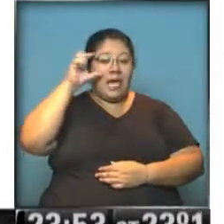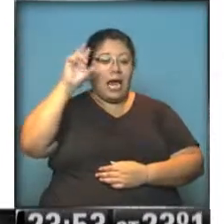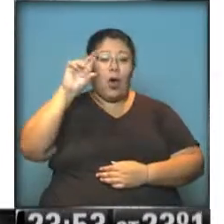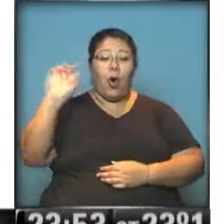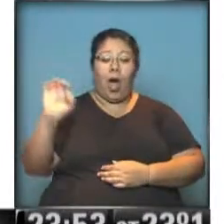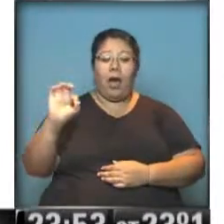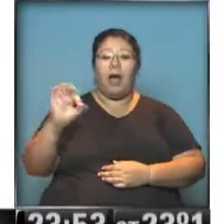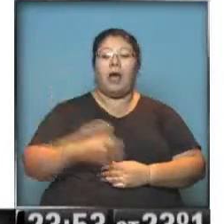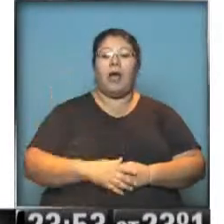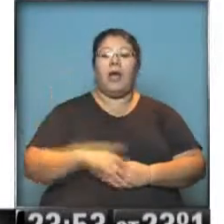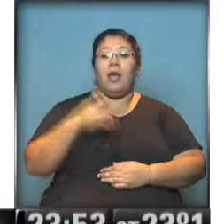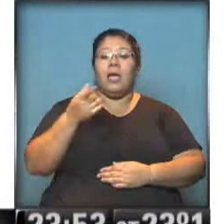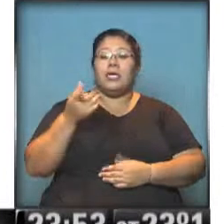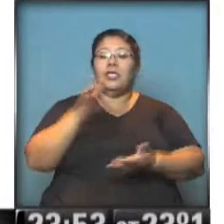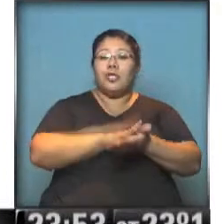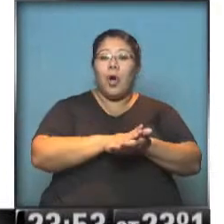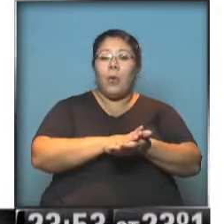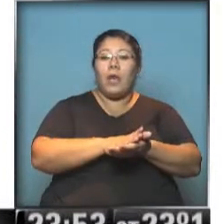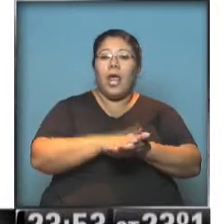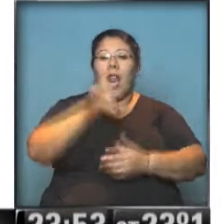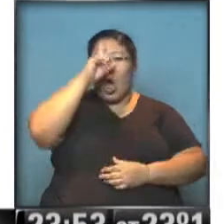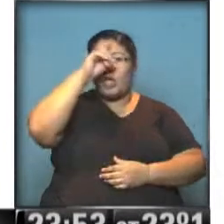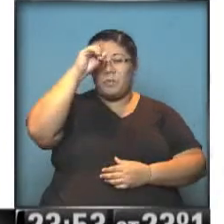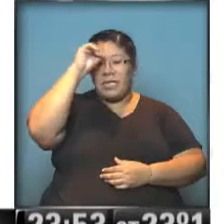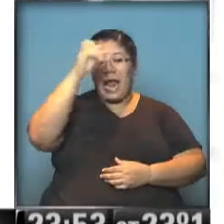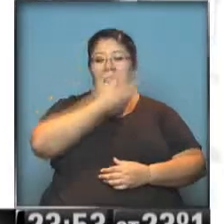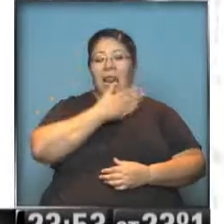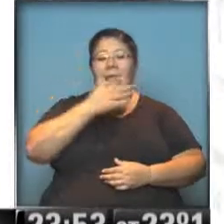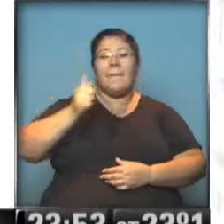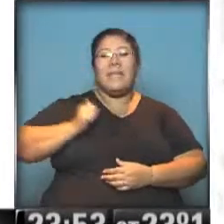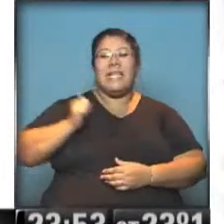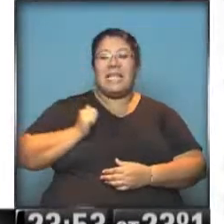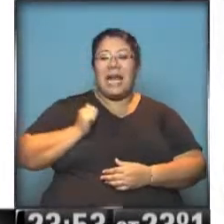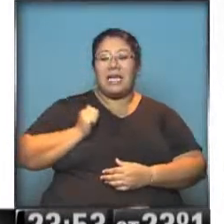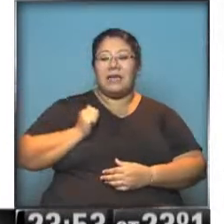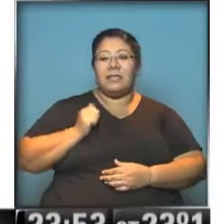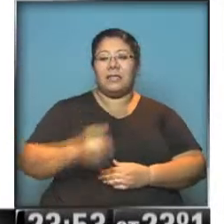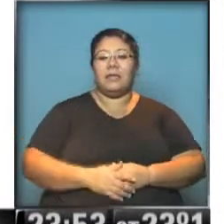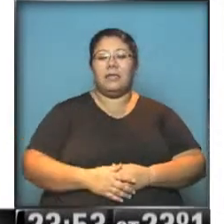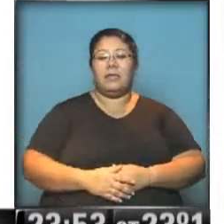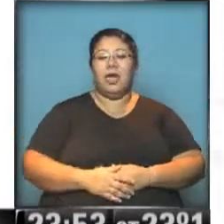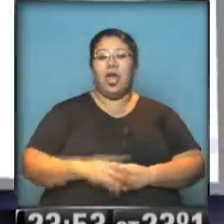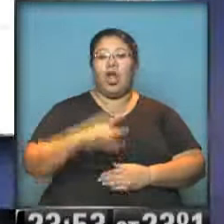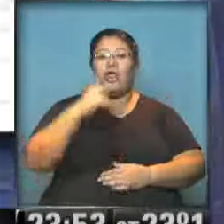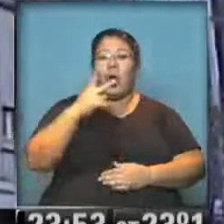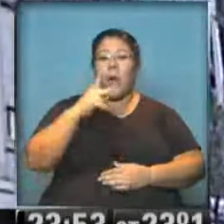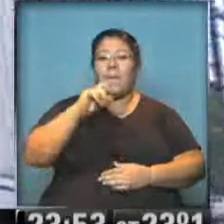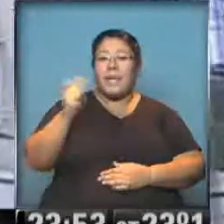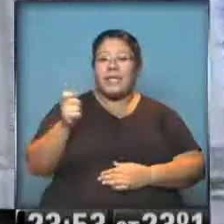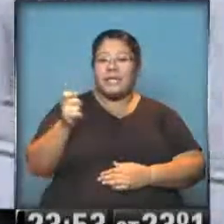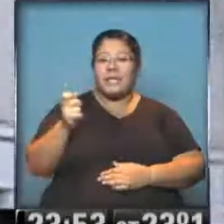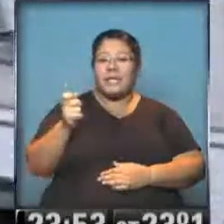por su desempeño en el mismo cargo en el Hospital Militar Central durante al menos los 2 primeros meses posteriores al golpe